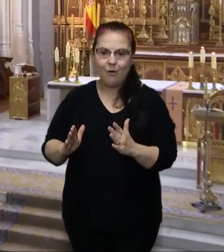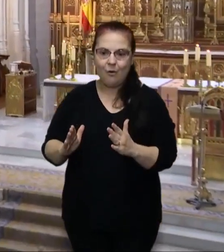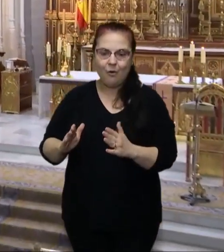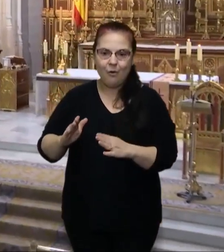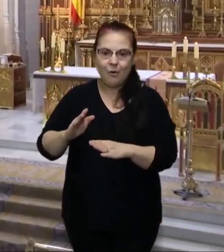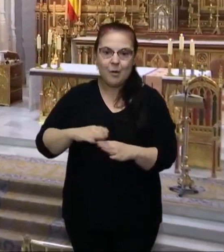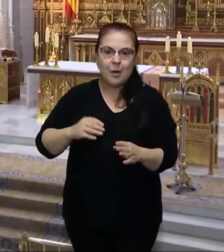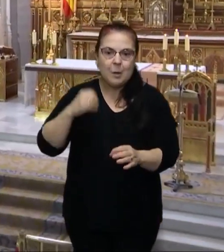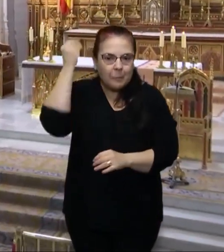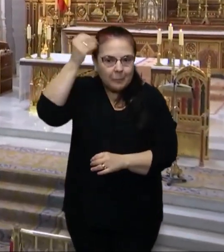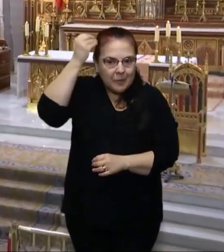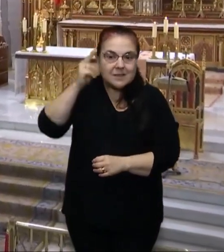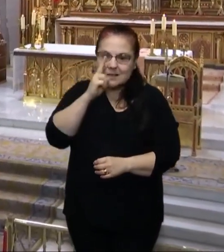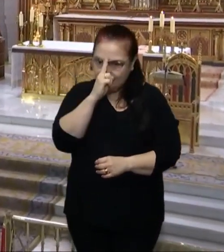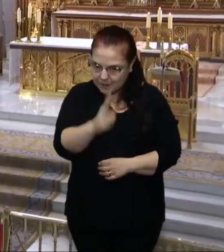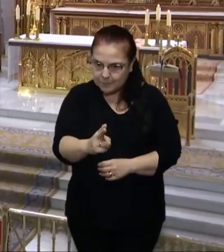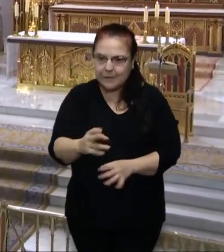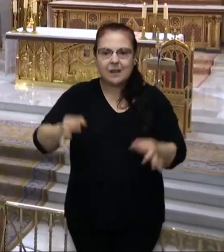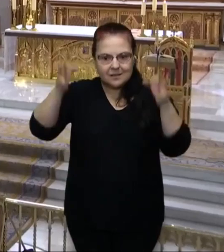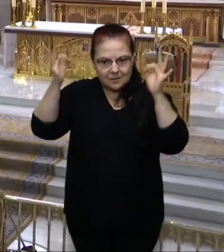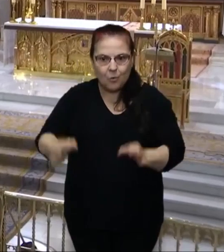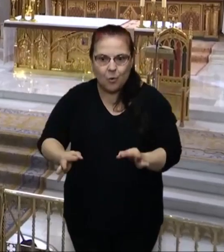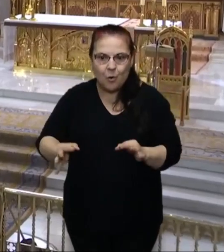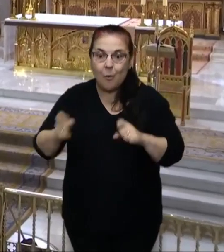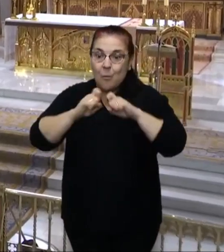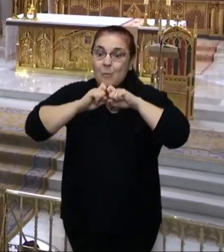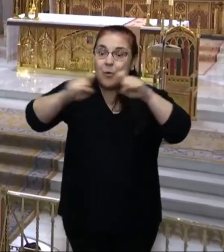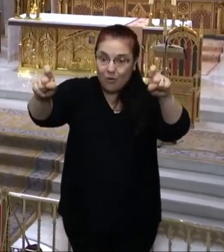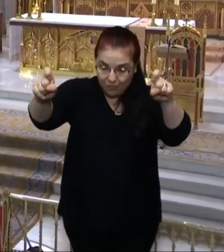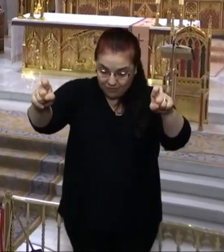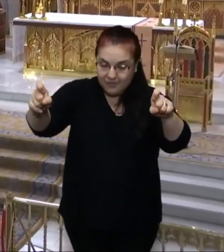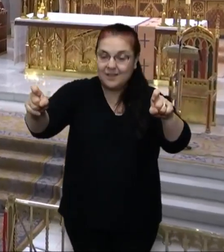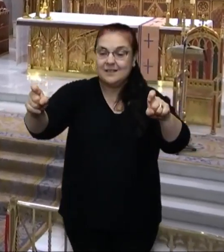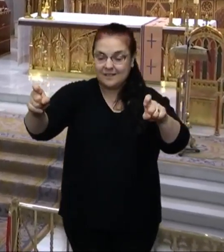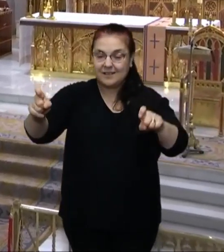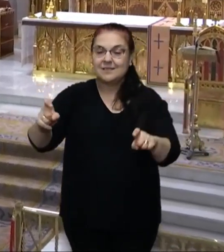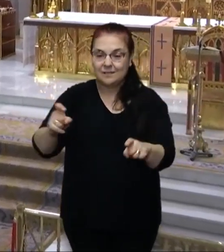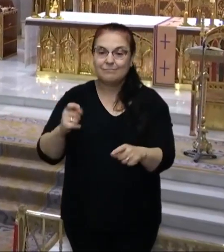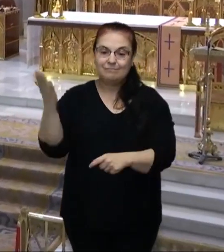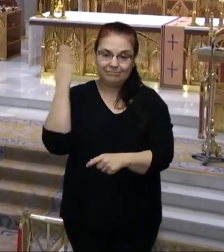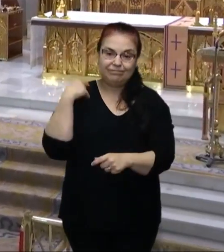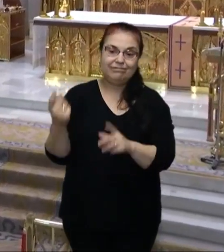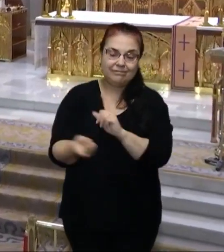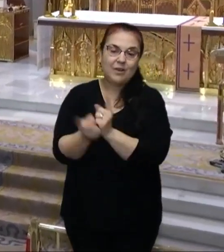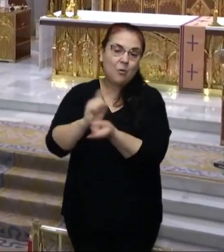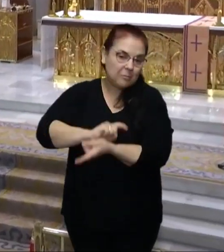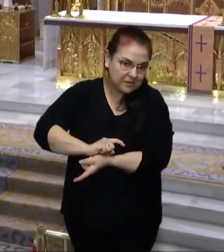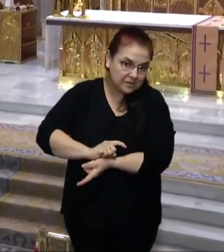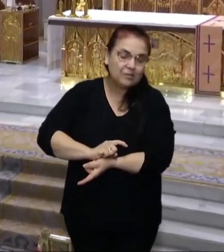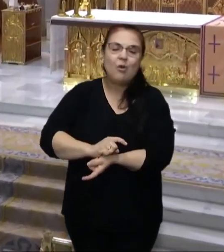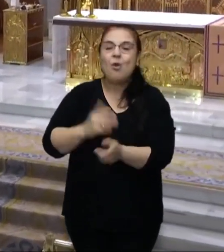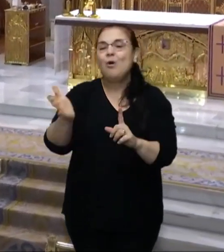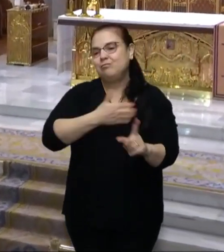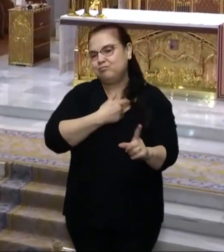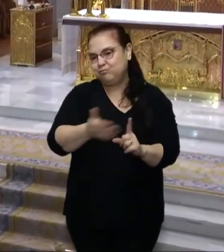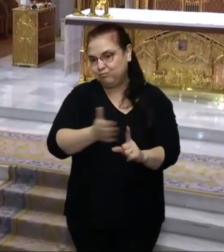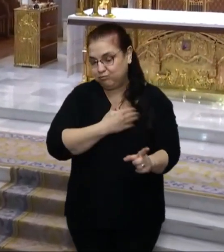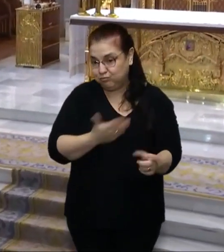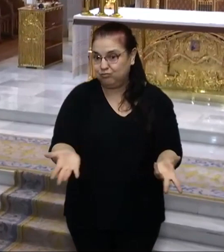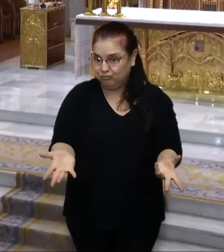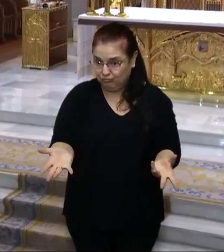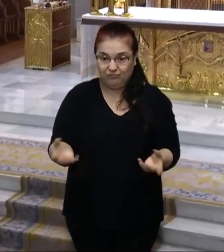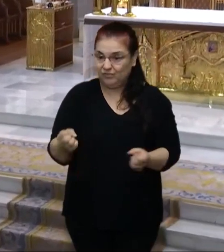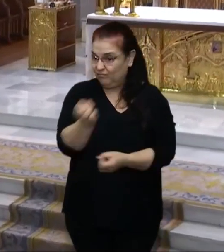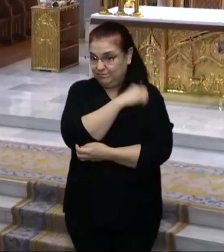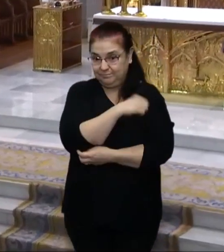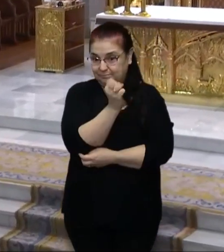envía, después de tantos profetas a lo largo de la historia que han llamado a la conversión y a quienes se les ha maltratado y no se les ha